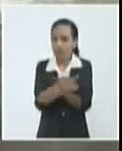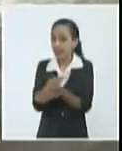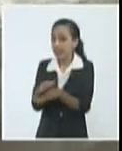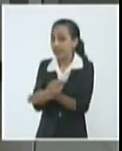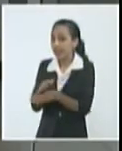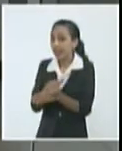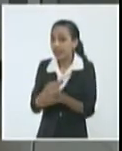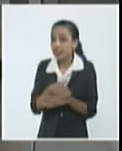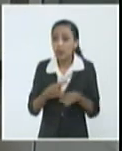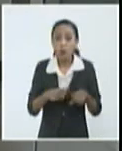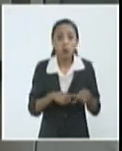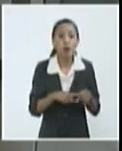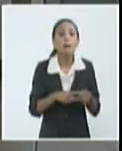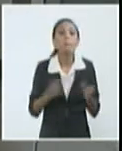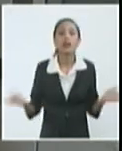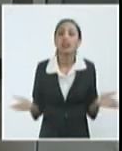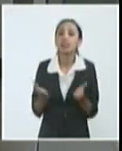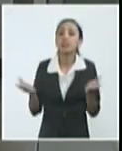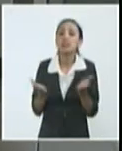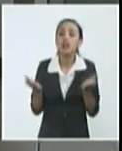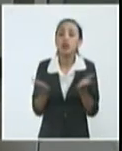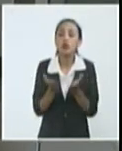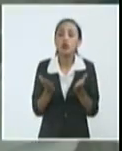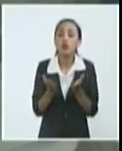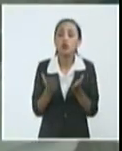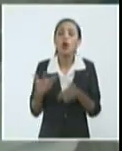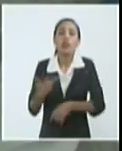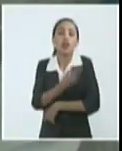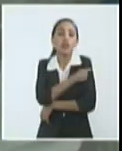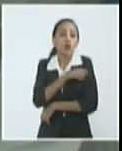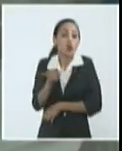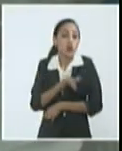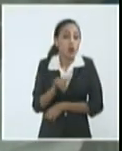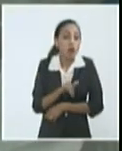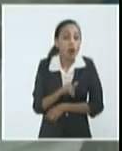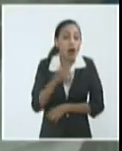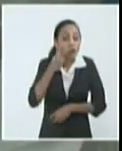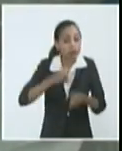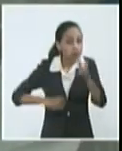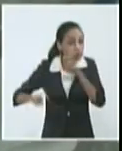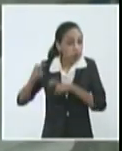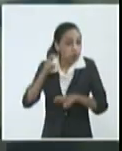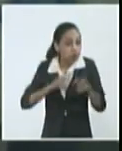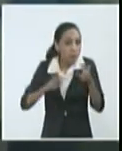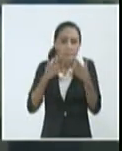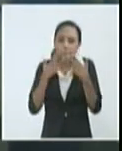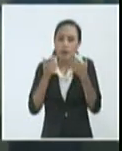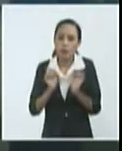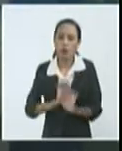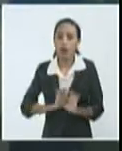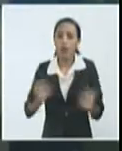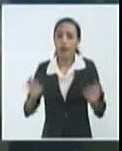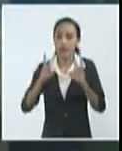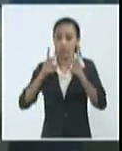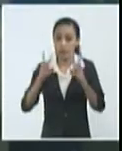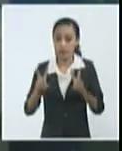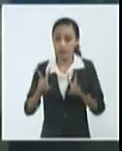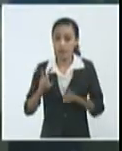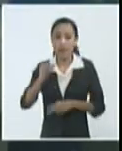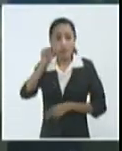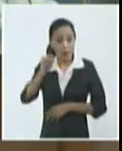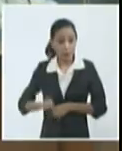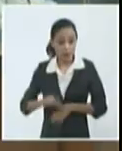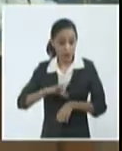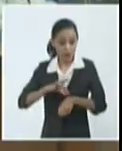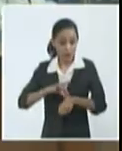llevado al desarrollo de las vacunas. También se han incluido los estudios para mejorar la calidad de vida de los que han sido convalecientes.